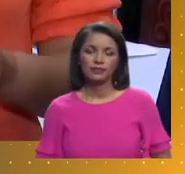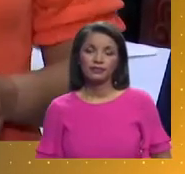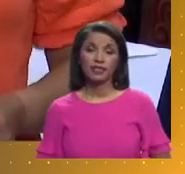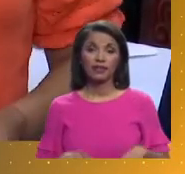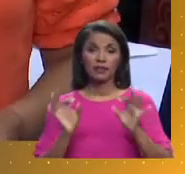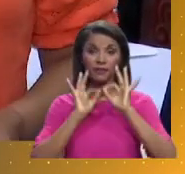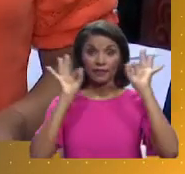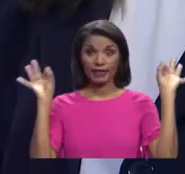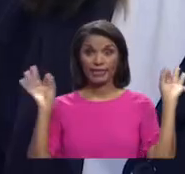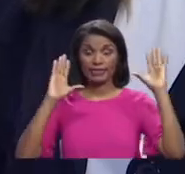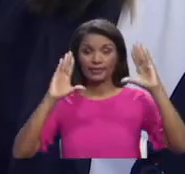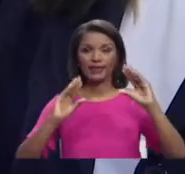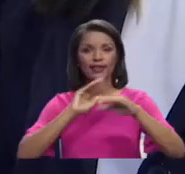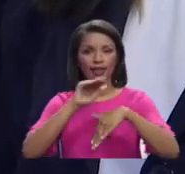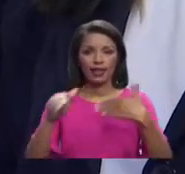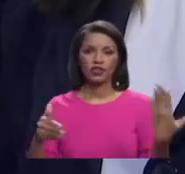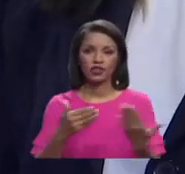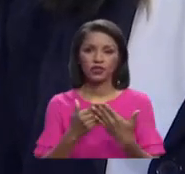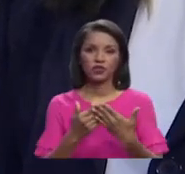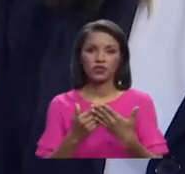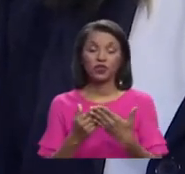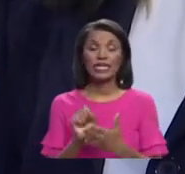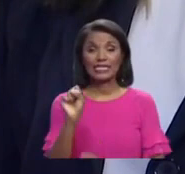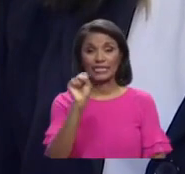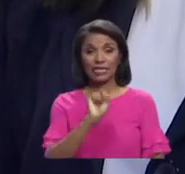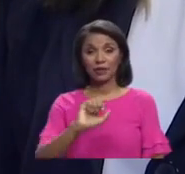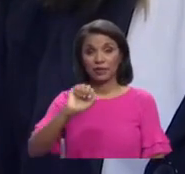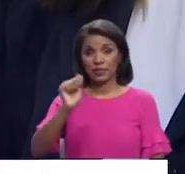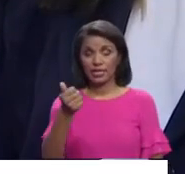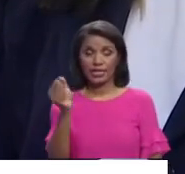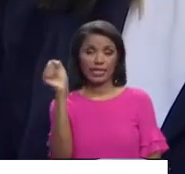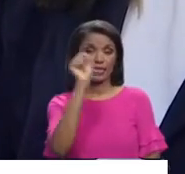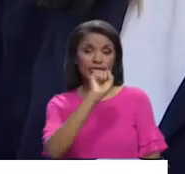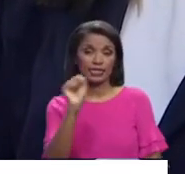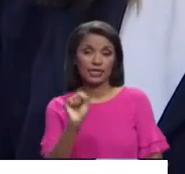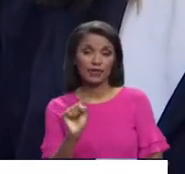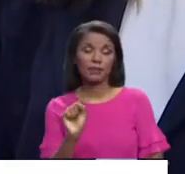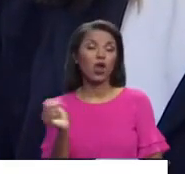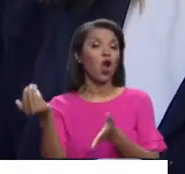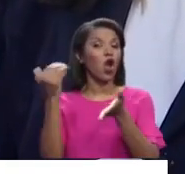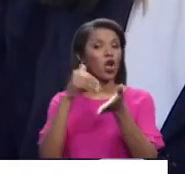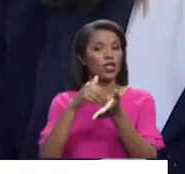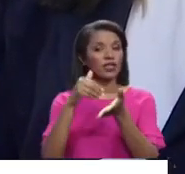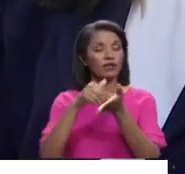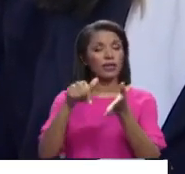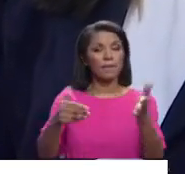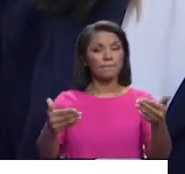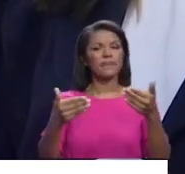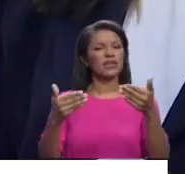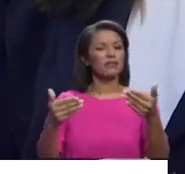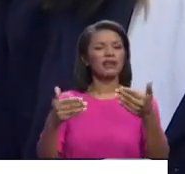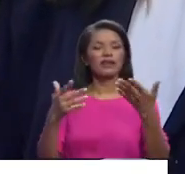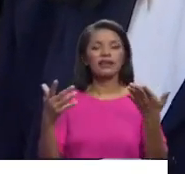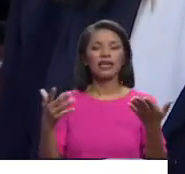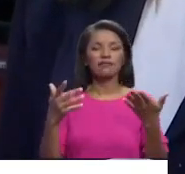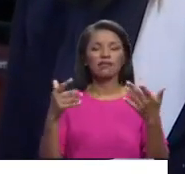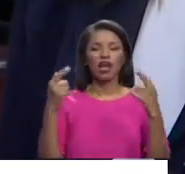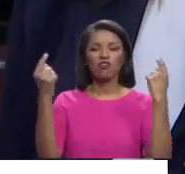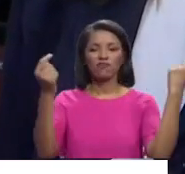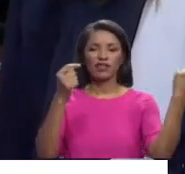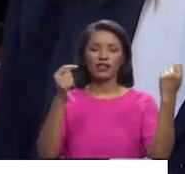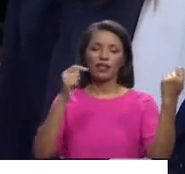Feliz tarde para ti también a nuestra amable audiencia. Este sábado 10 de septiembre se desarrollará en Panamá el Festival de la Luna, una